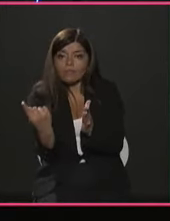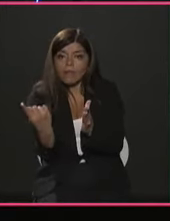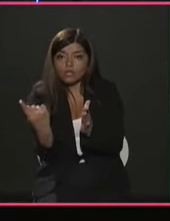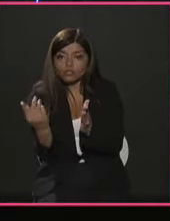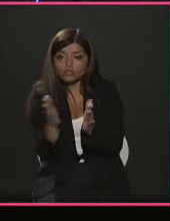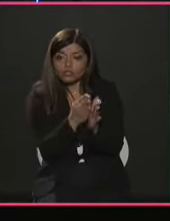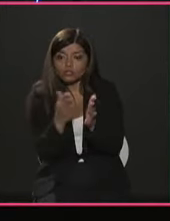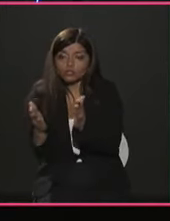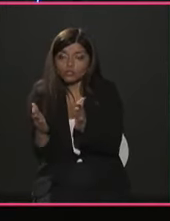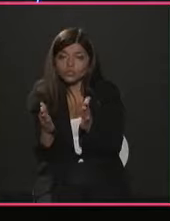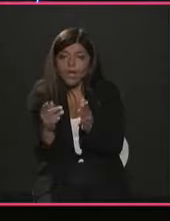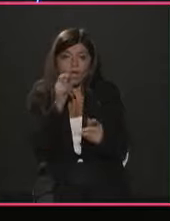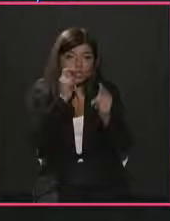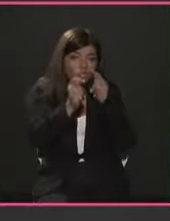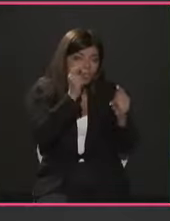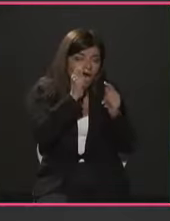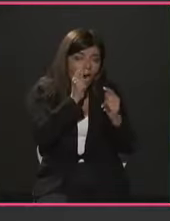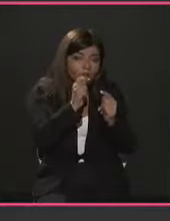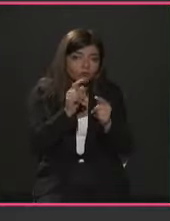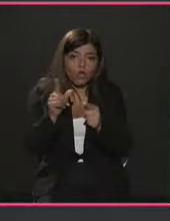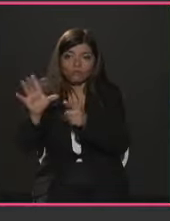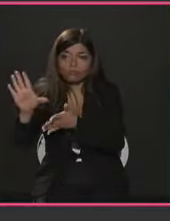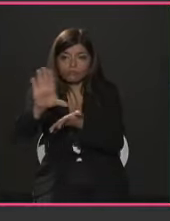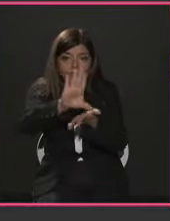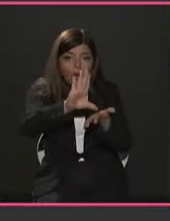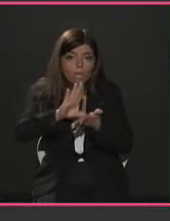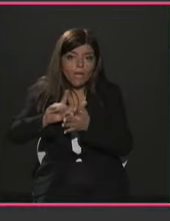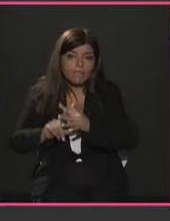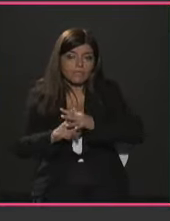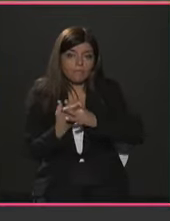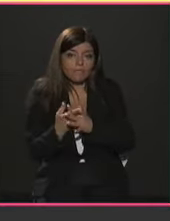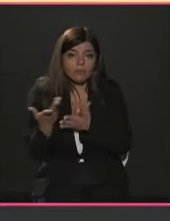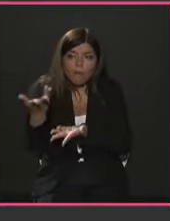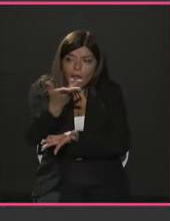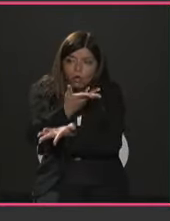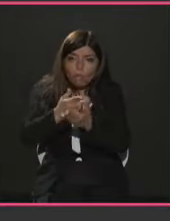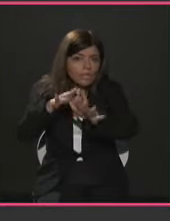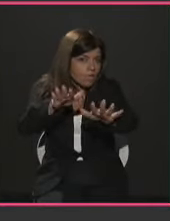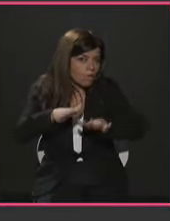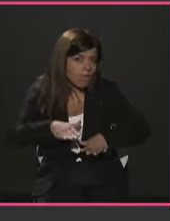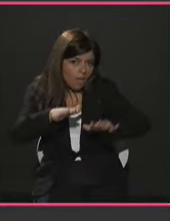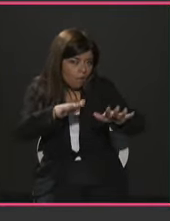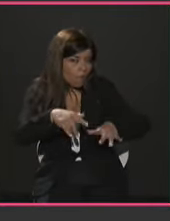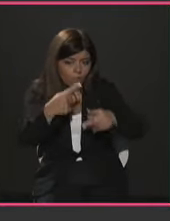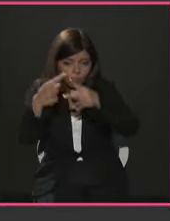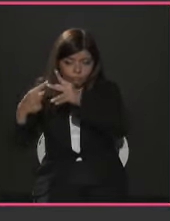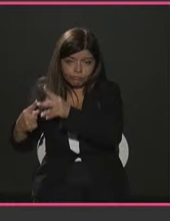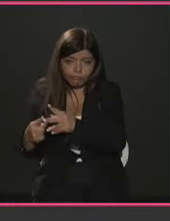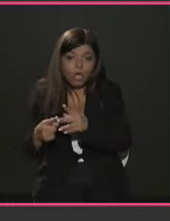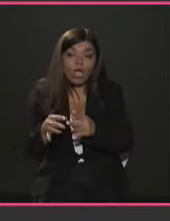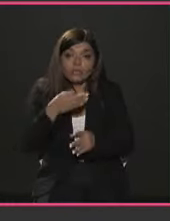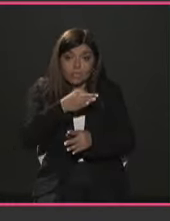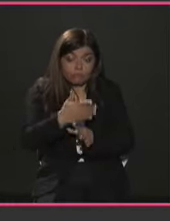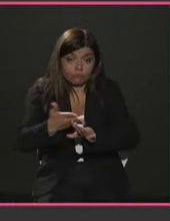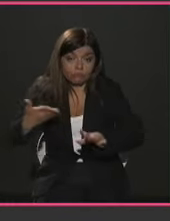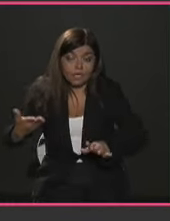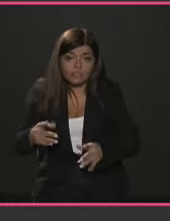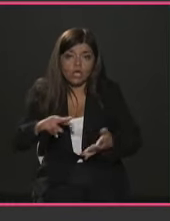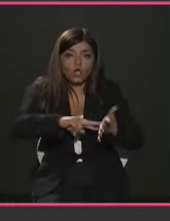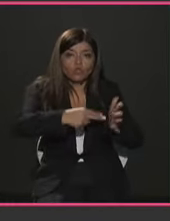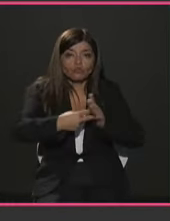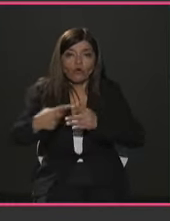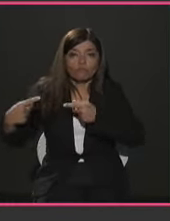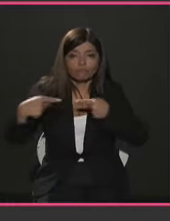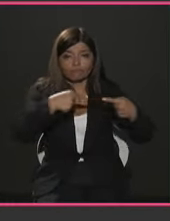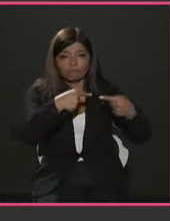gran parte de los riesgos se comparten entre todos estos países principales y esto crea como dije anteriormente conflicto y